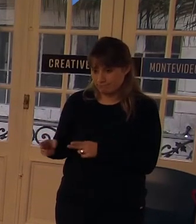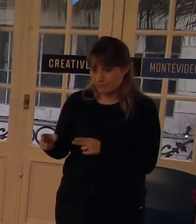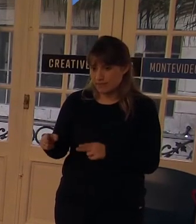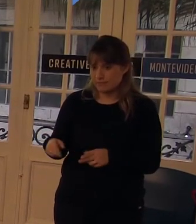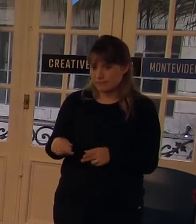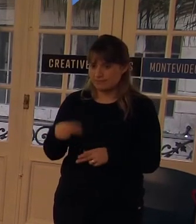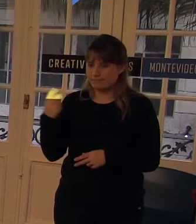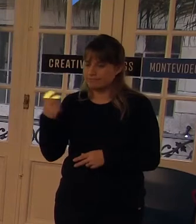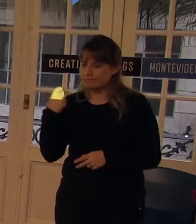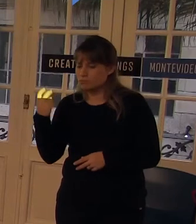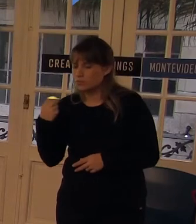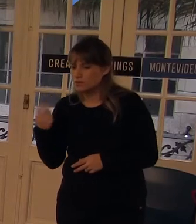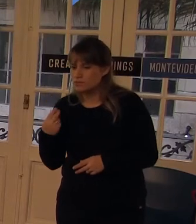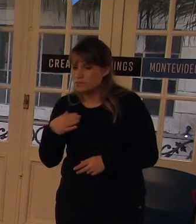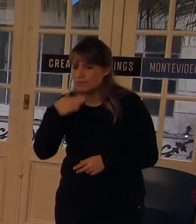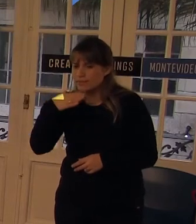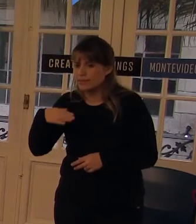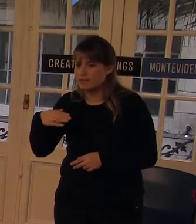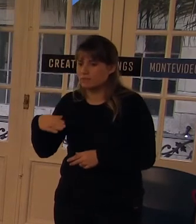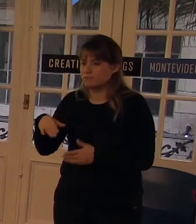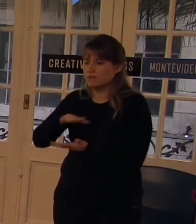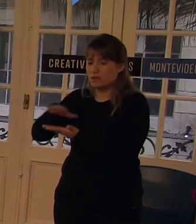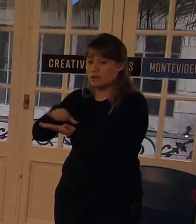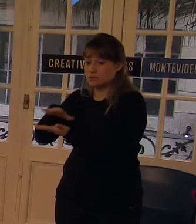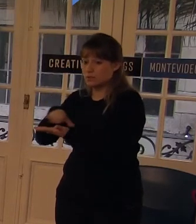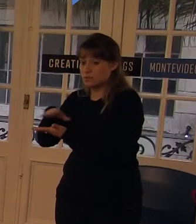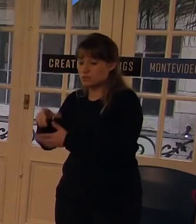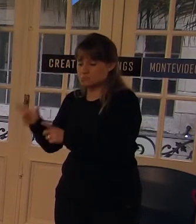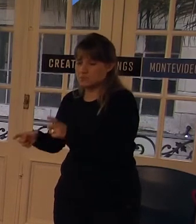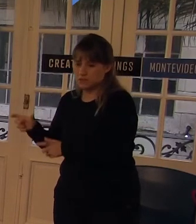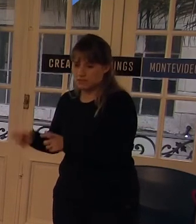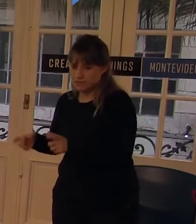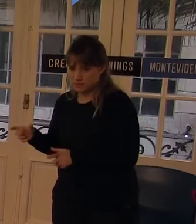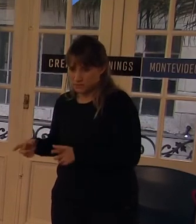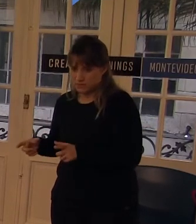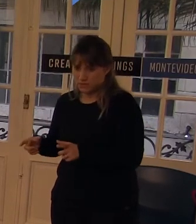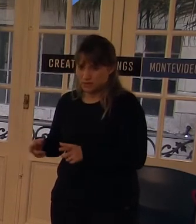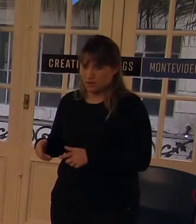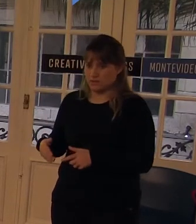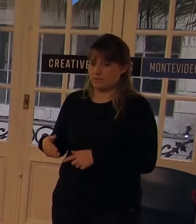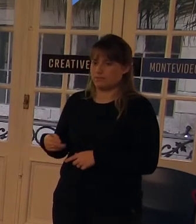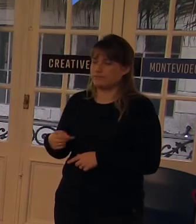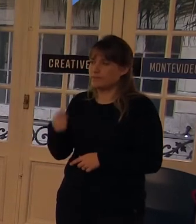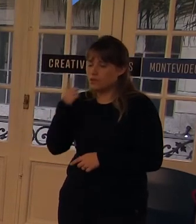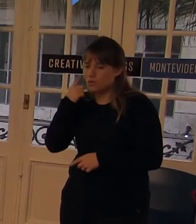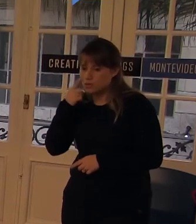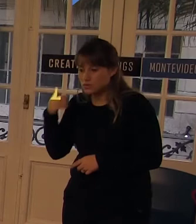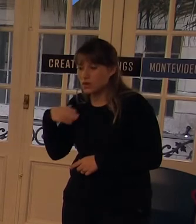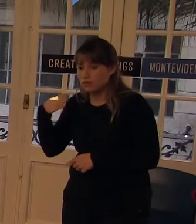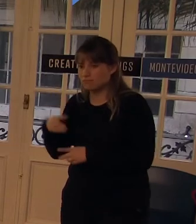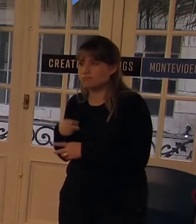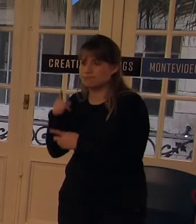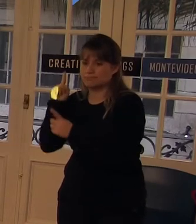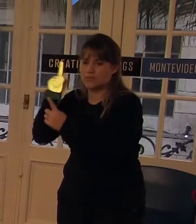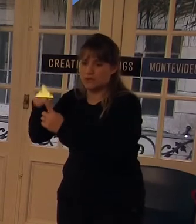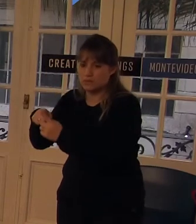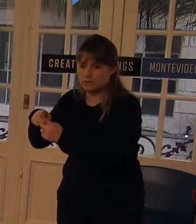buscamos empatizar, entender el contexto del usuario, entender al usuario a quien queremos llegar.